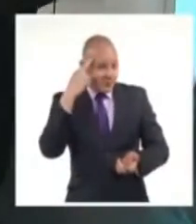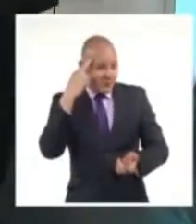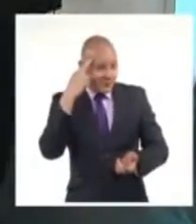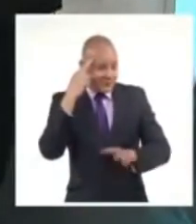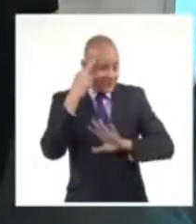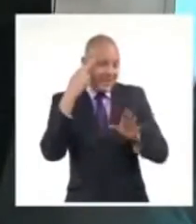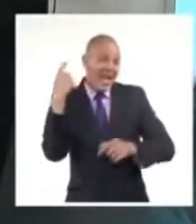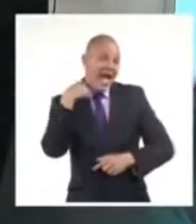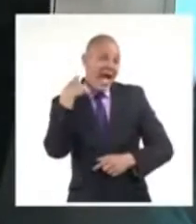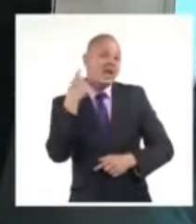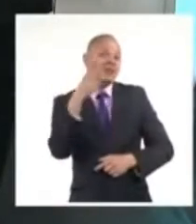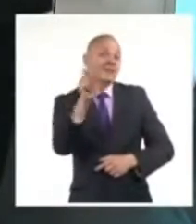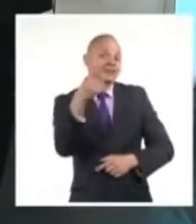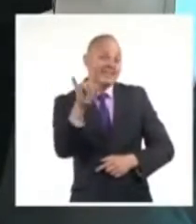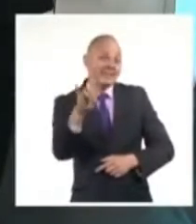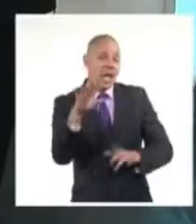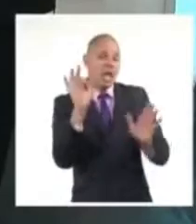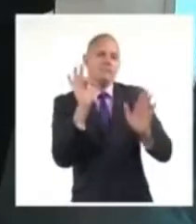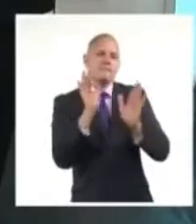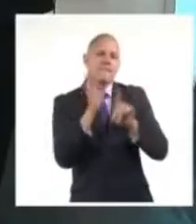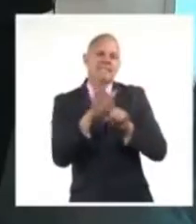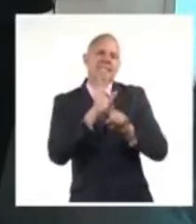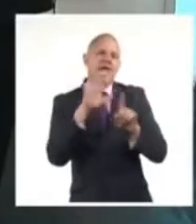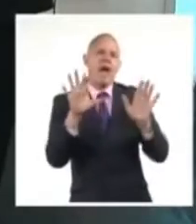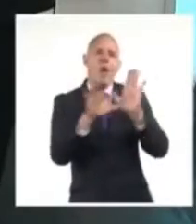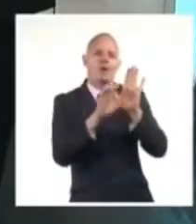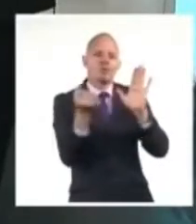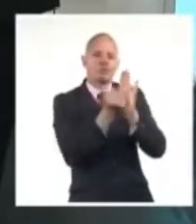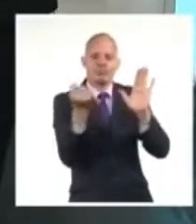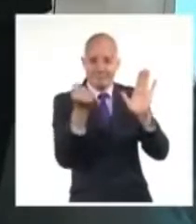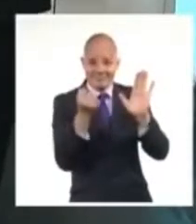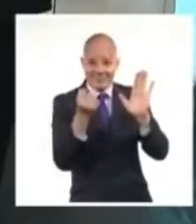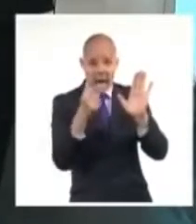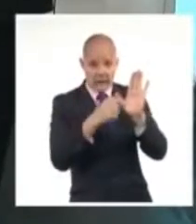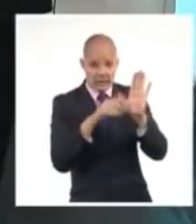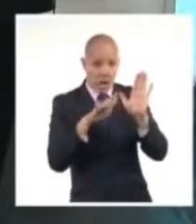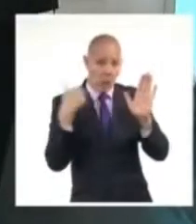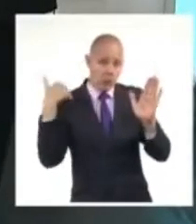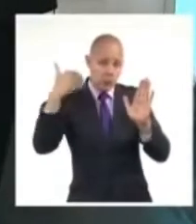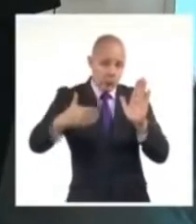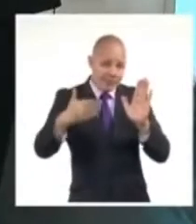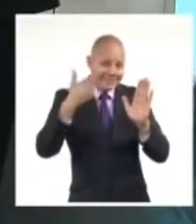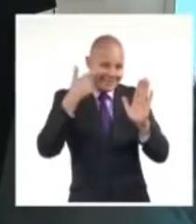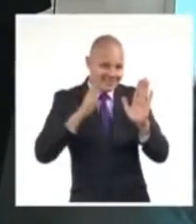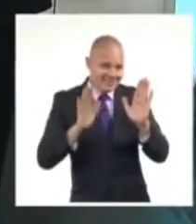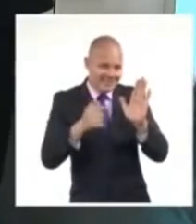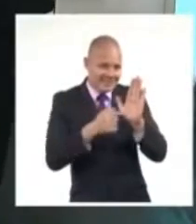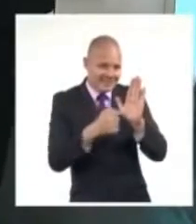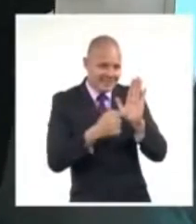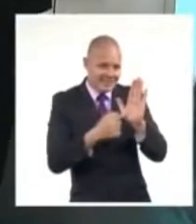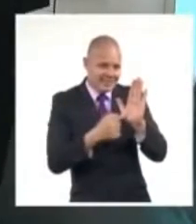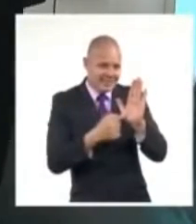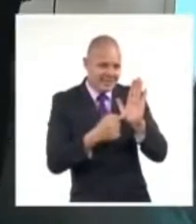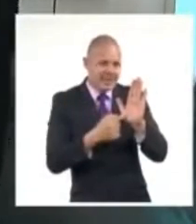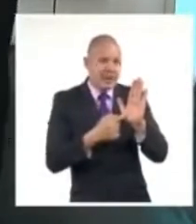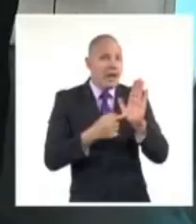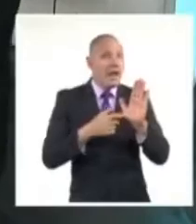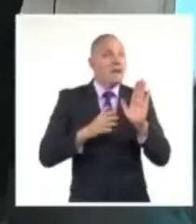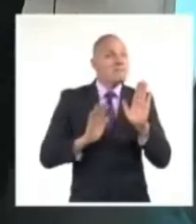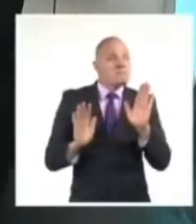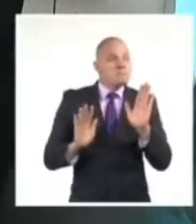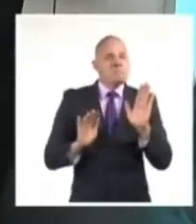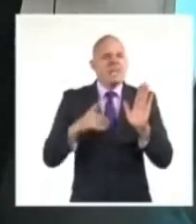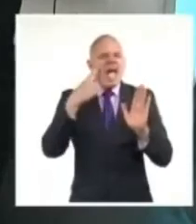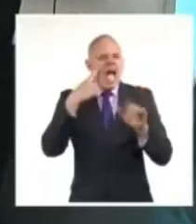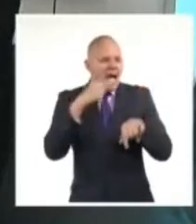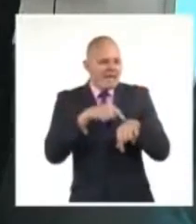Constitución de la República, año 2019. Como hemos dicho, tal vez, si en un momento tenemos poco tiempo